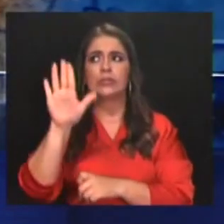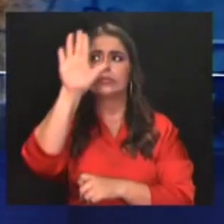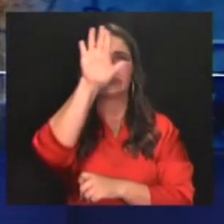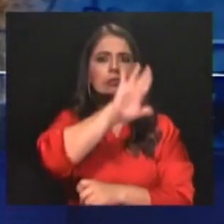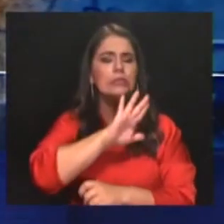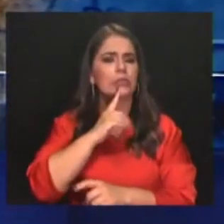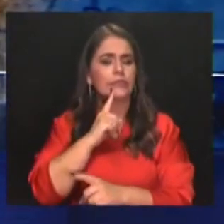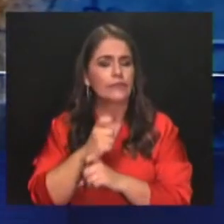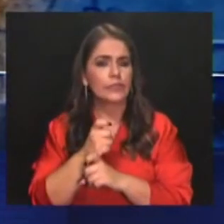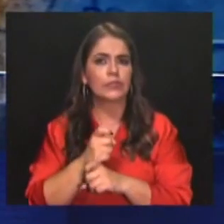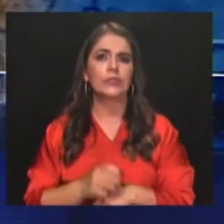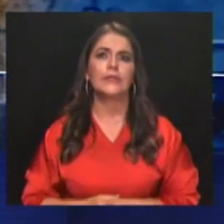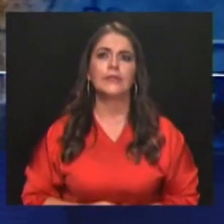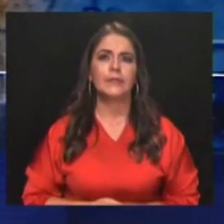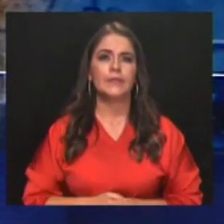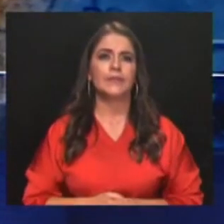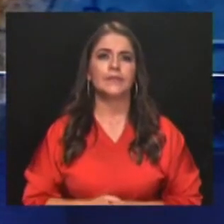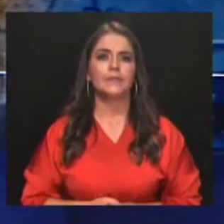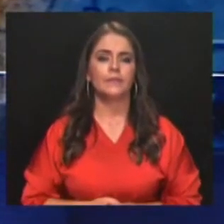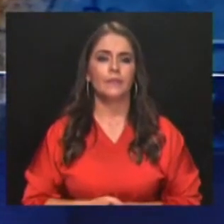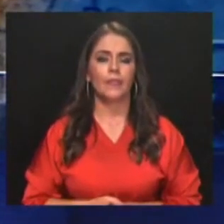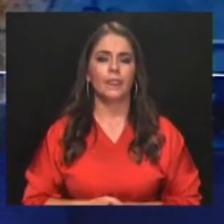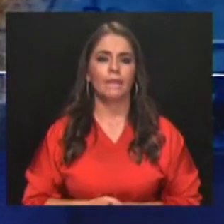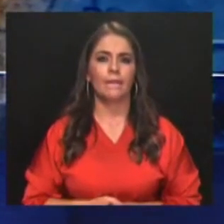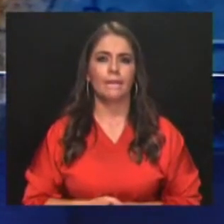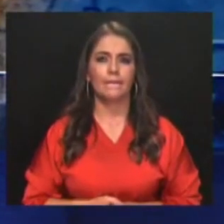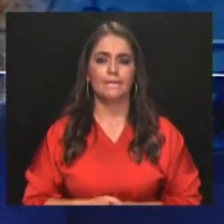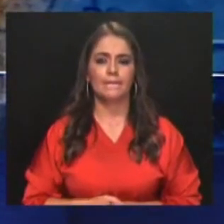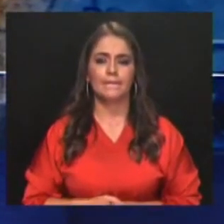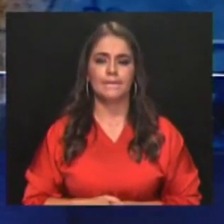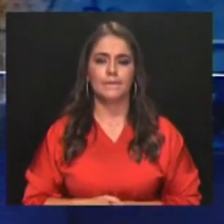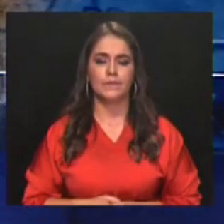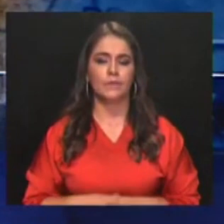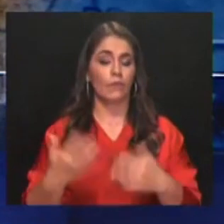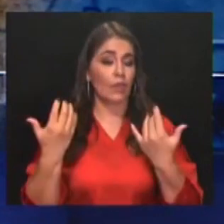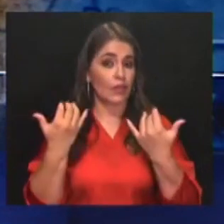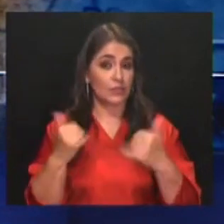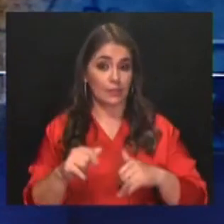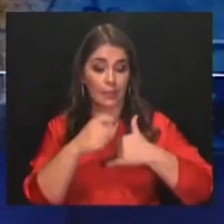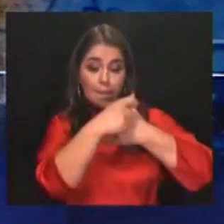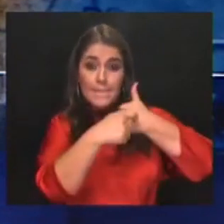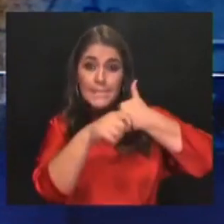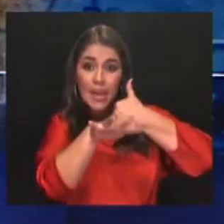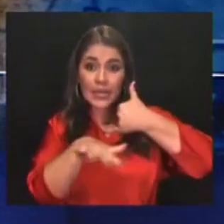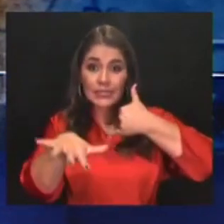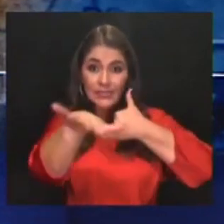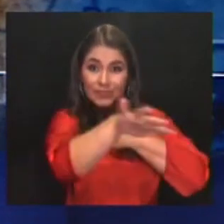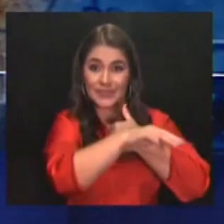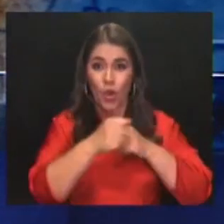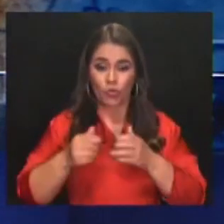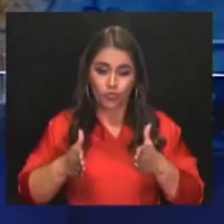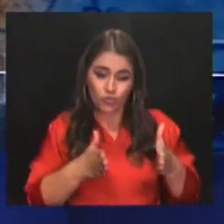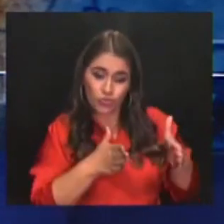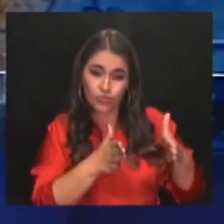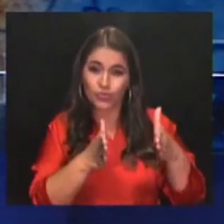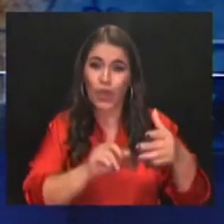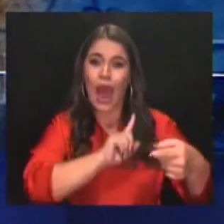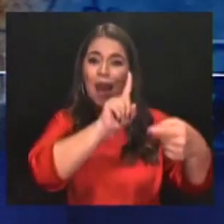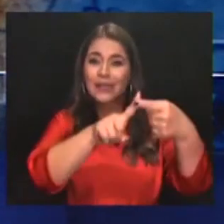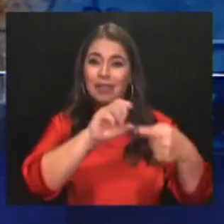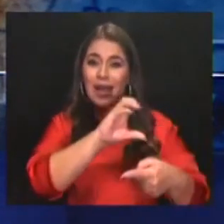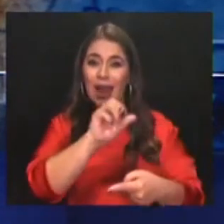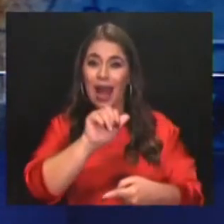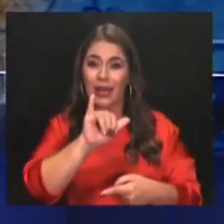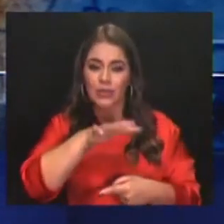Luego de la autorización del Gobierno Nacional para retomar las labores de infraestructura, la obra Pacífico 1 llamó a su personal en forma escalonada.